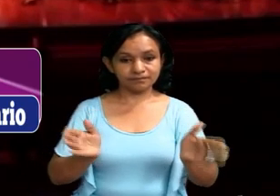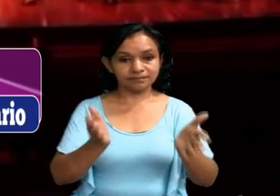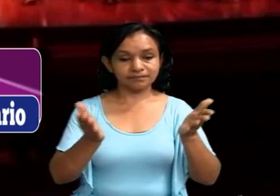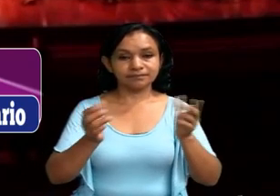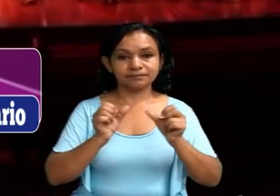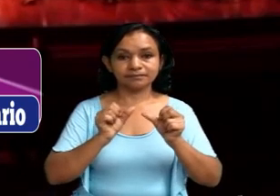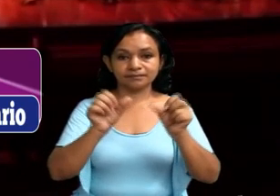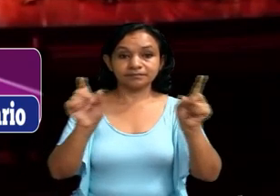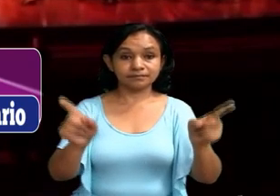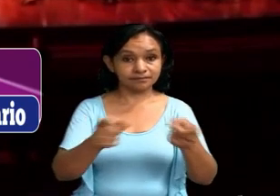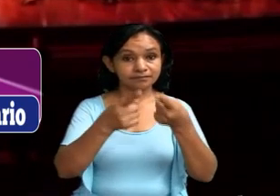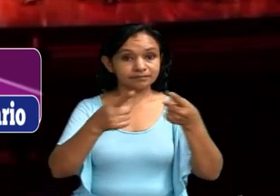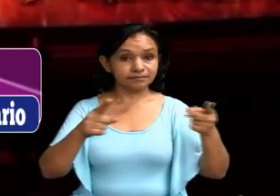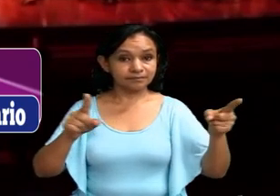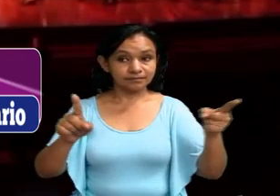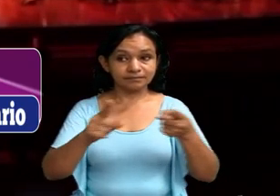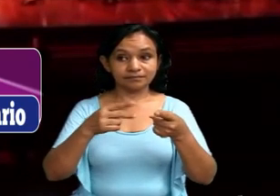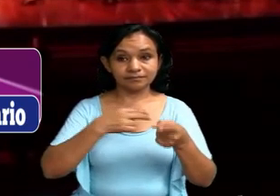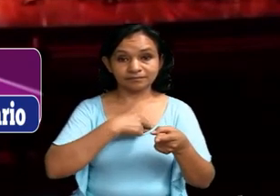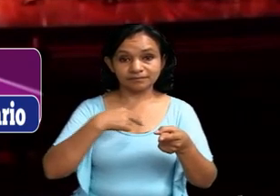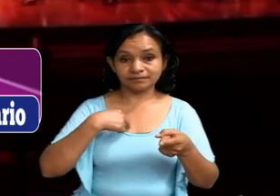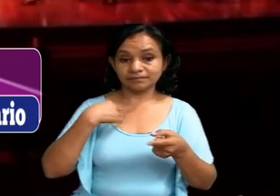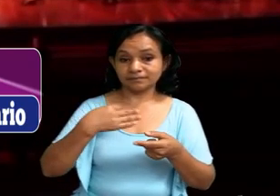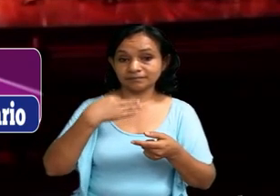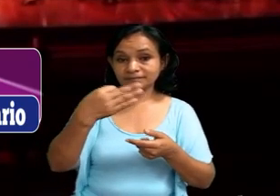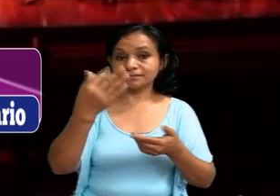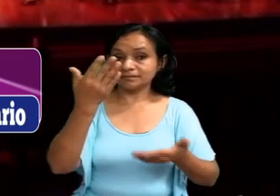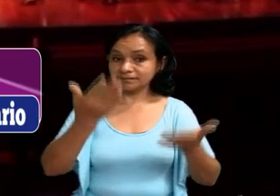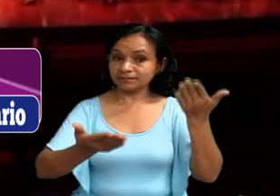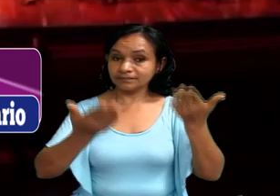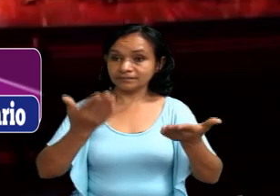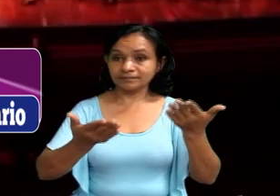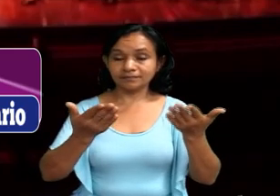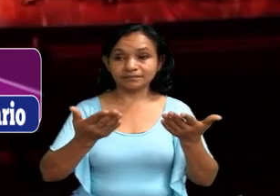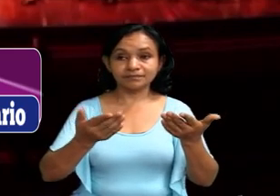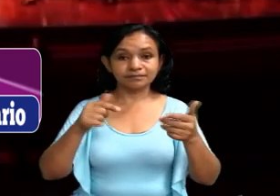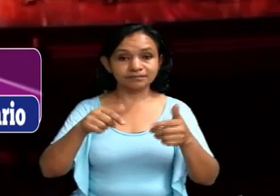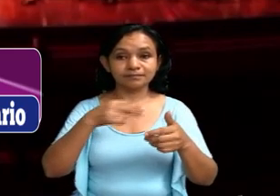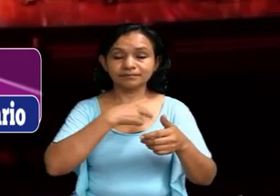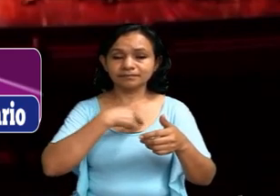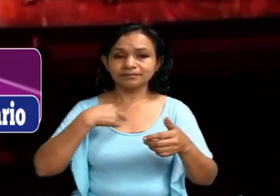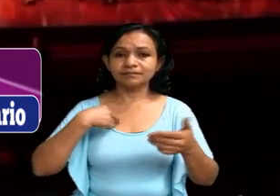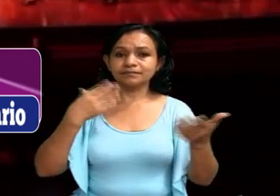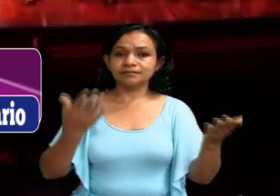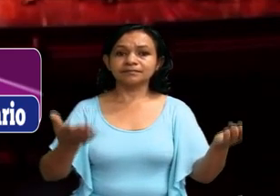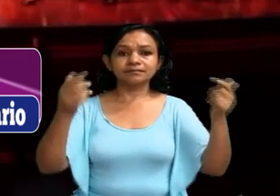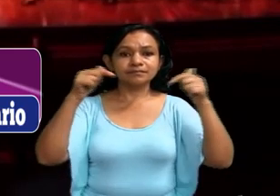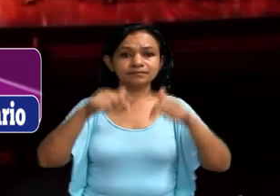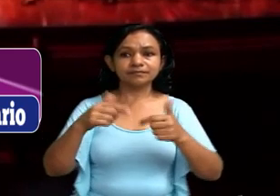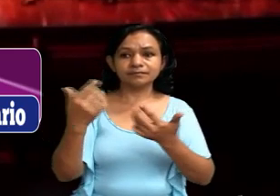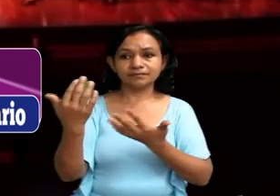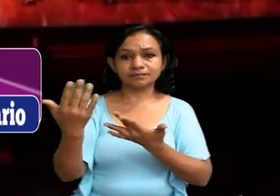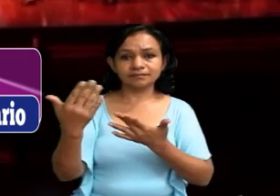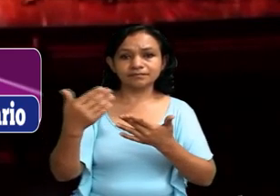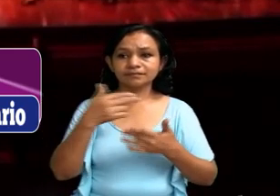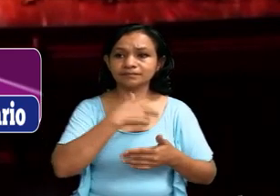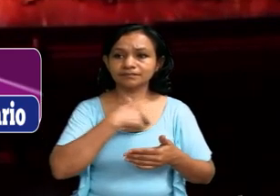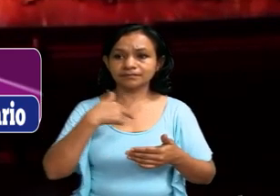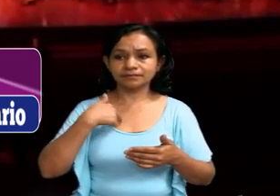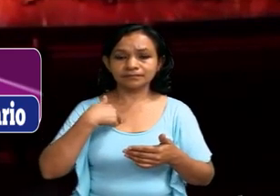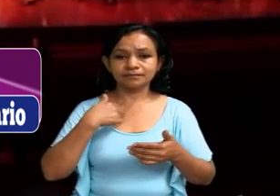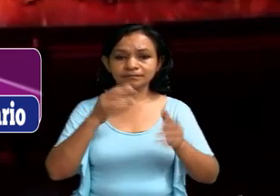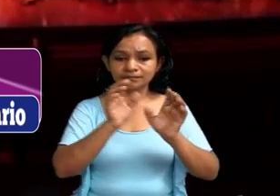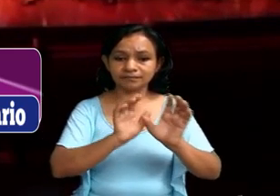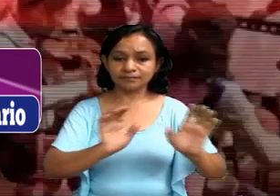en la música hay emprendedores, tenemos que buscar jóvenes con liderazgo. Ahora mismo inclusive nos espera una etapa de seleccionar a niños